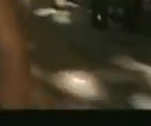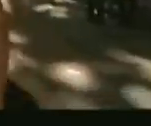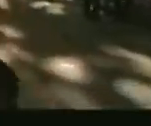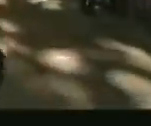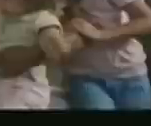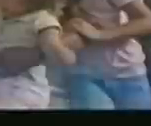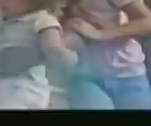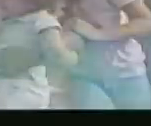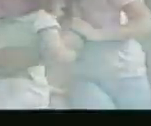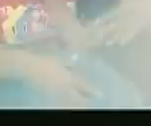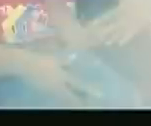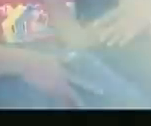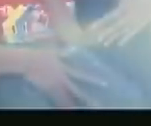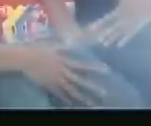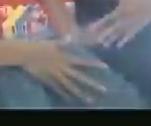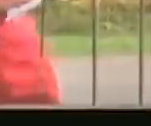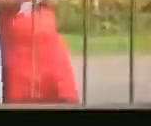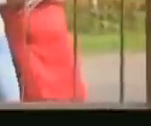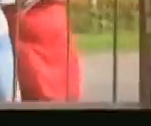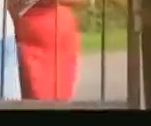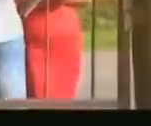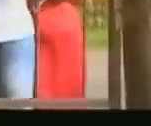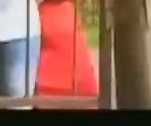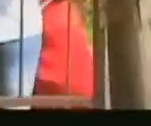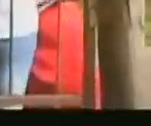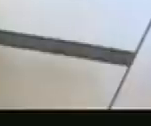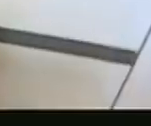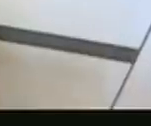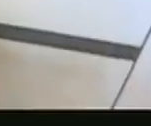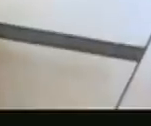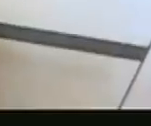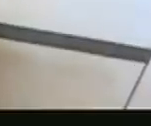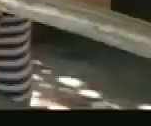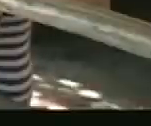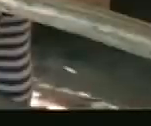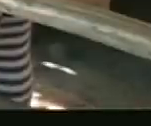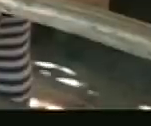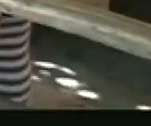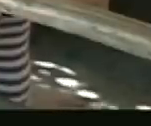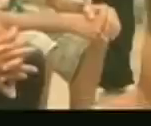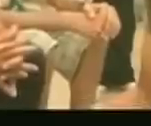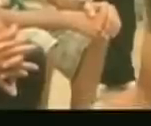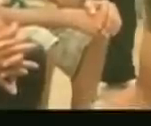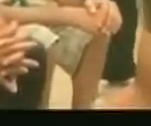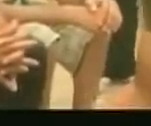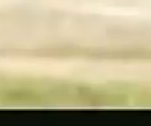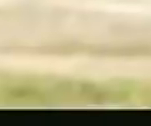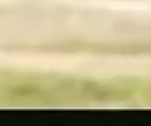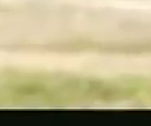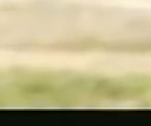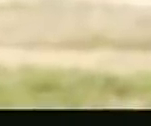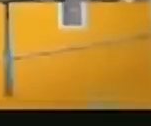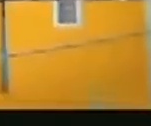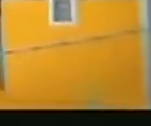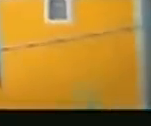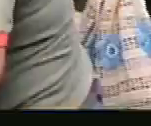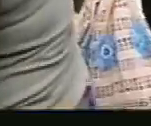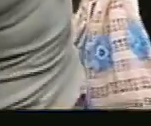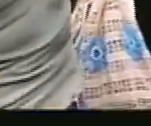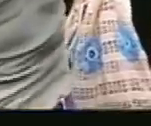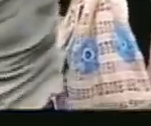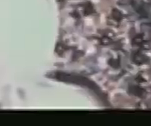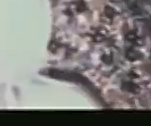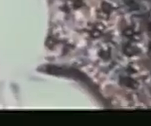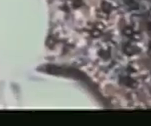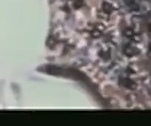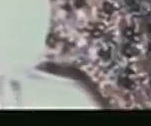la niña, a la familia, desde el hogar, con el hogar. Es una de las misiones más importantes, es lo más hermoso, creo, que